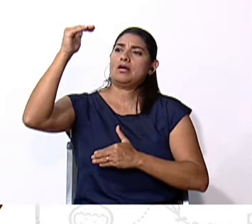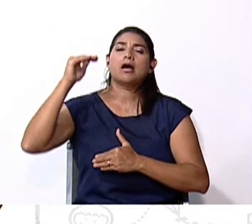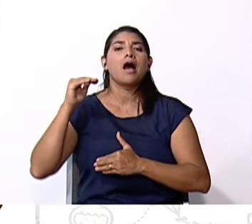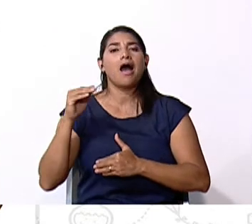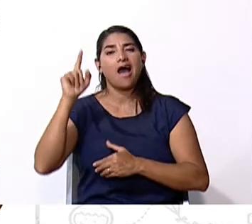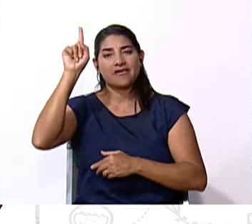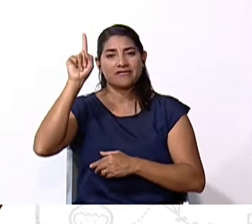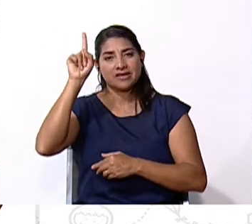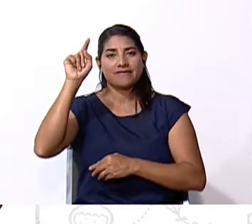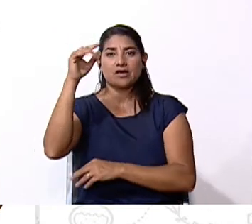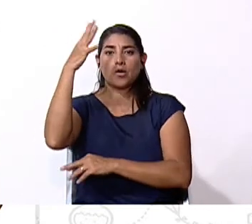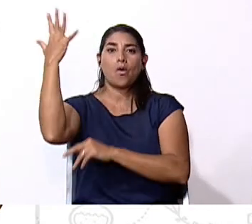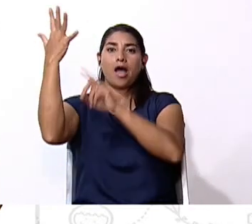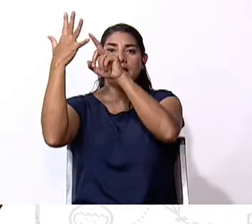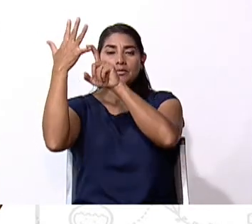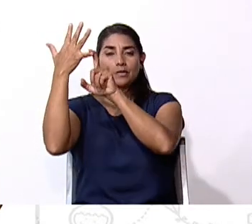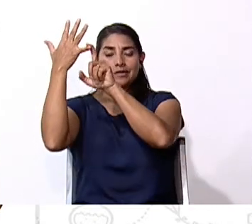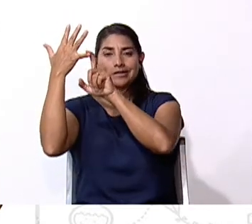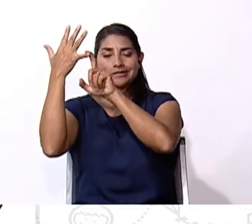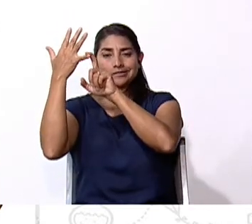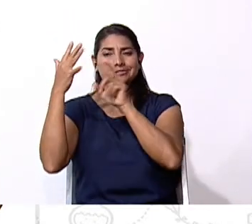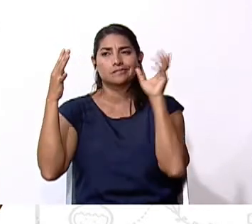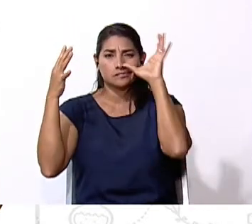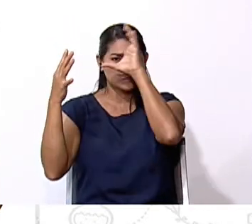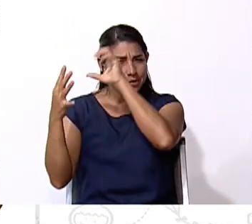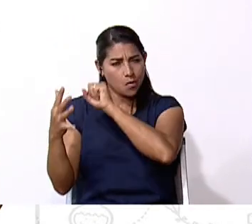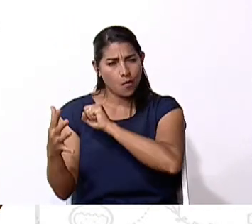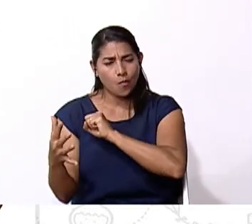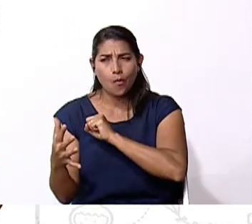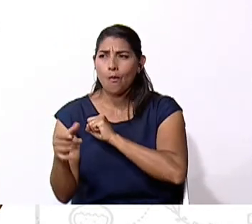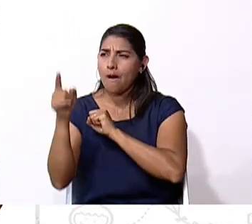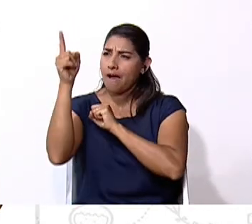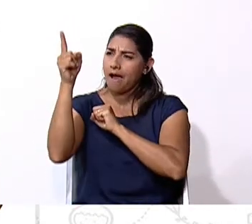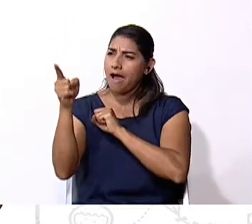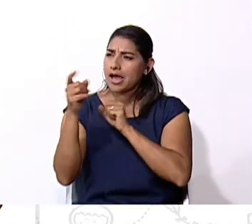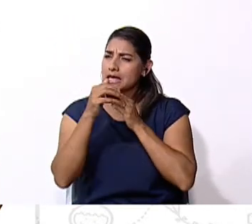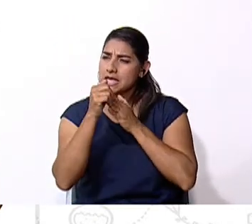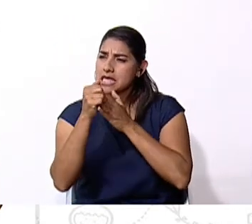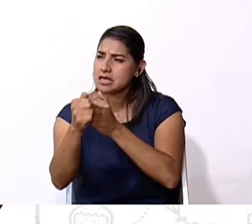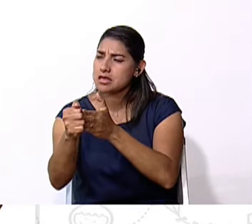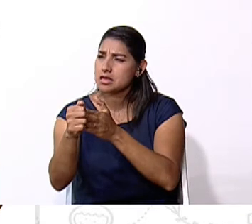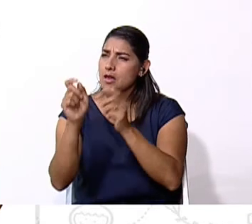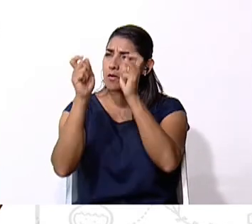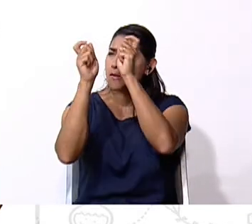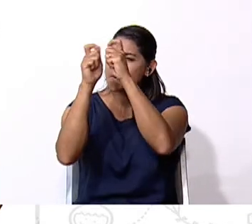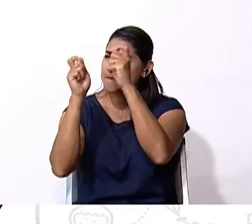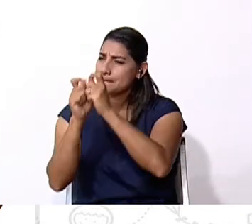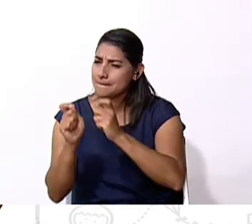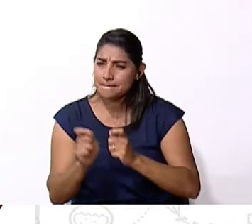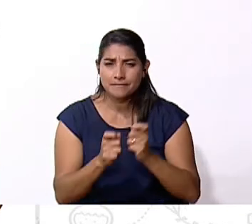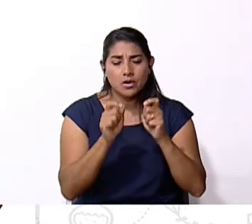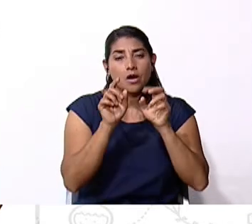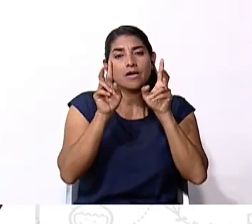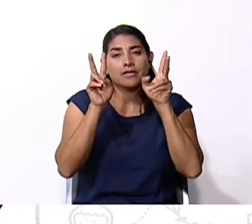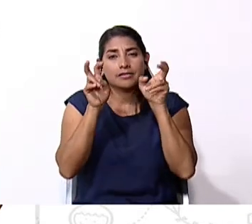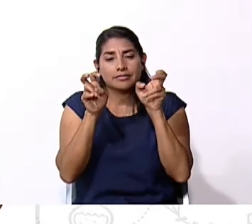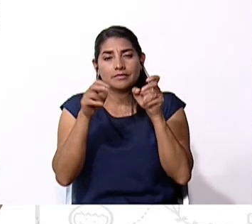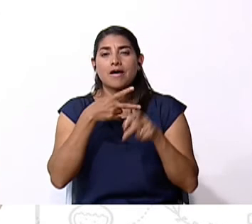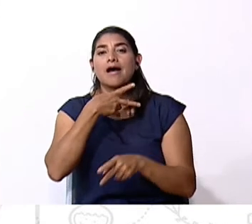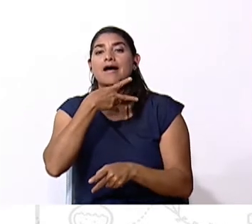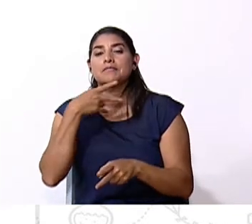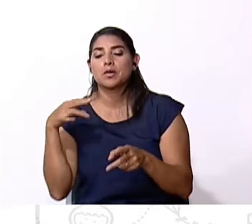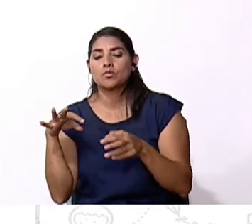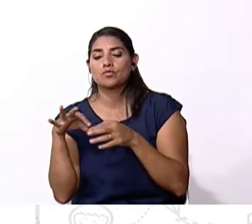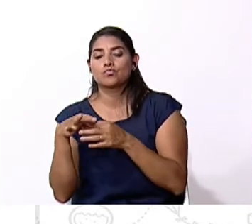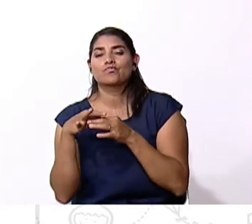viven arriba de los árboles. ¿Se dan cuenta? Nos dan como una especificación con respecto al verbo.